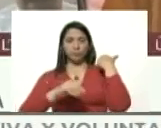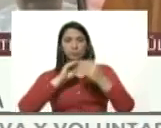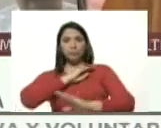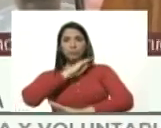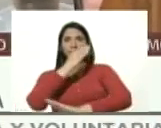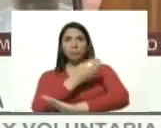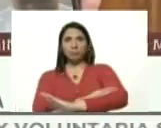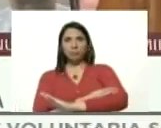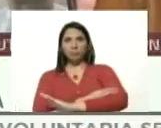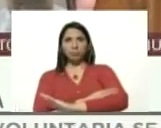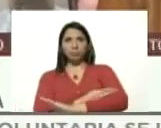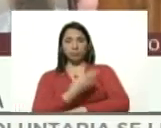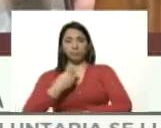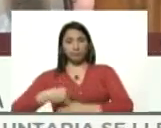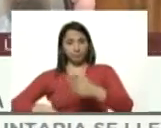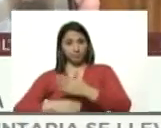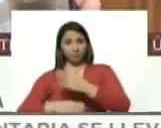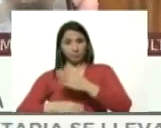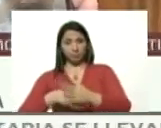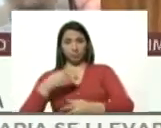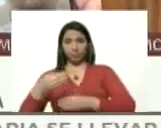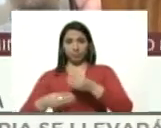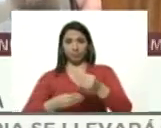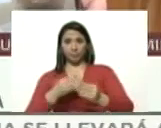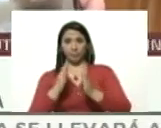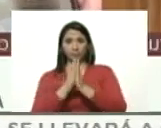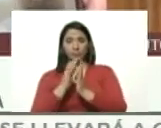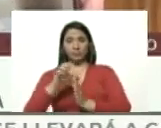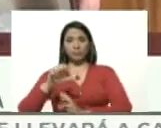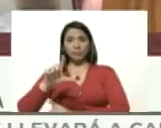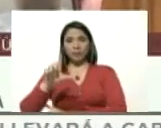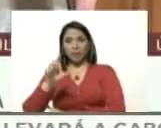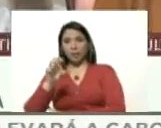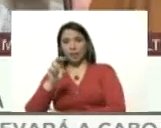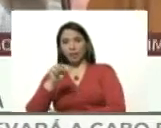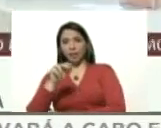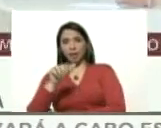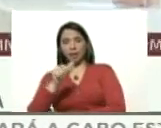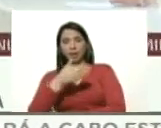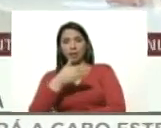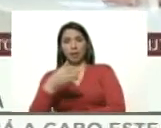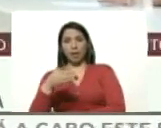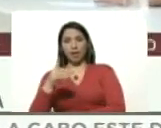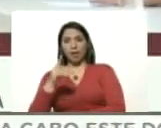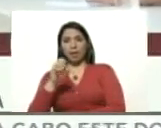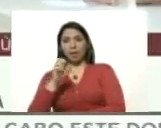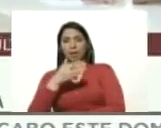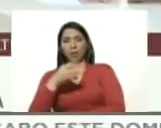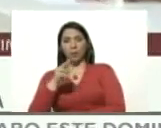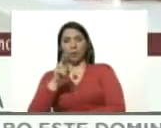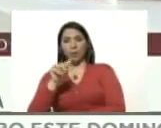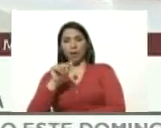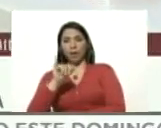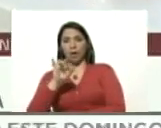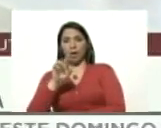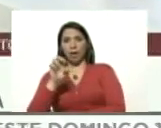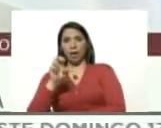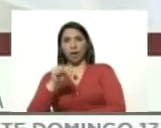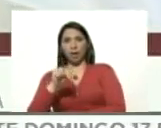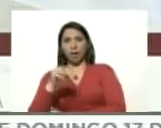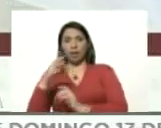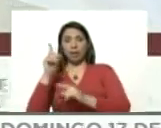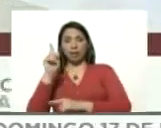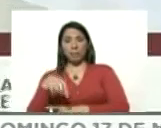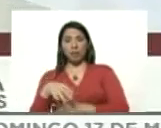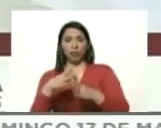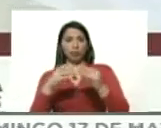reforzamiento que estamos haciendo en Santa Elena de Guairén y también, bueno, todo lo que es el eje del